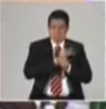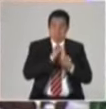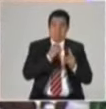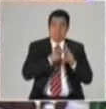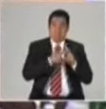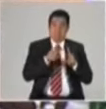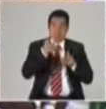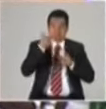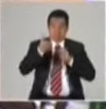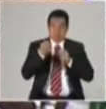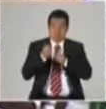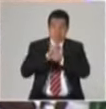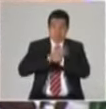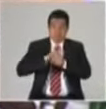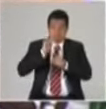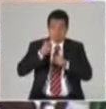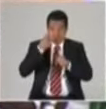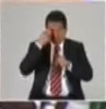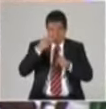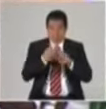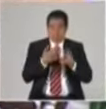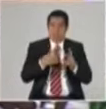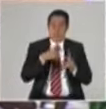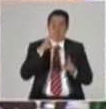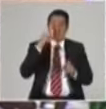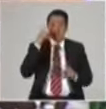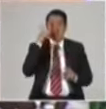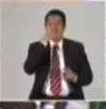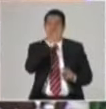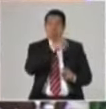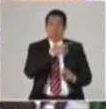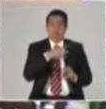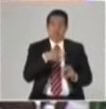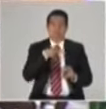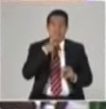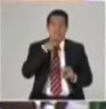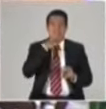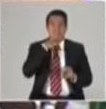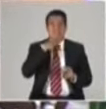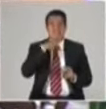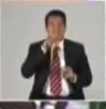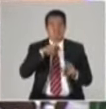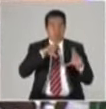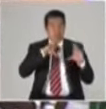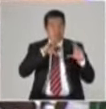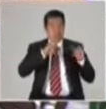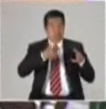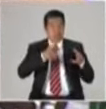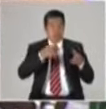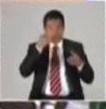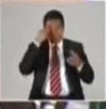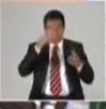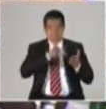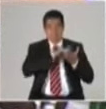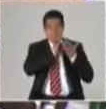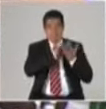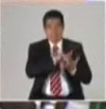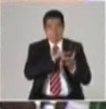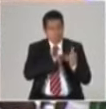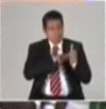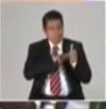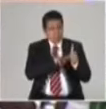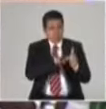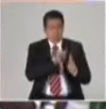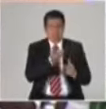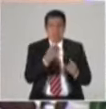económica causadas por la pandemia del COVID-19, Chiapas ha apostado por mantener una política de apoyo a los